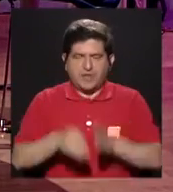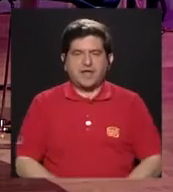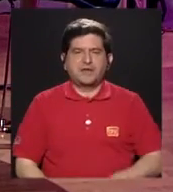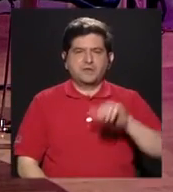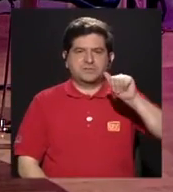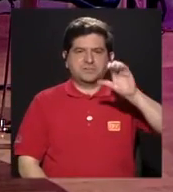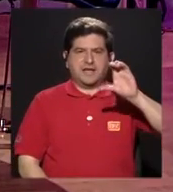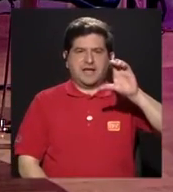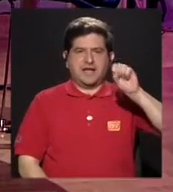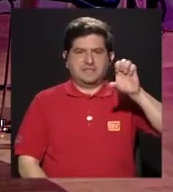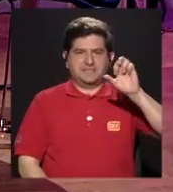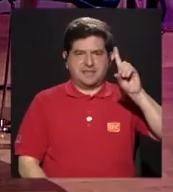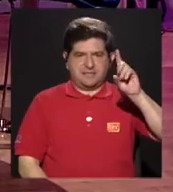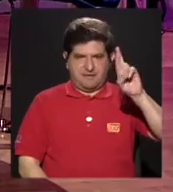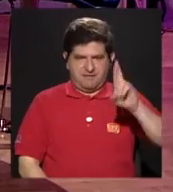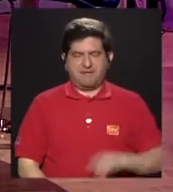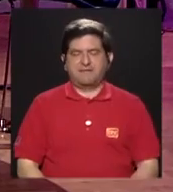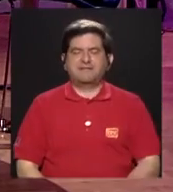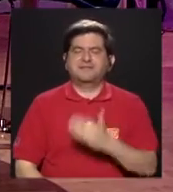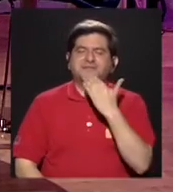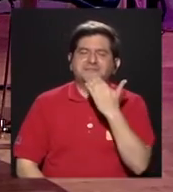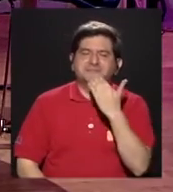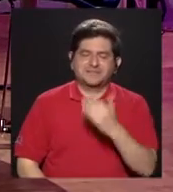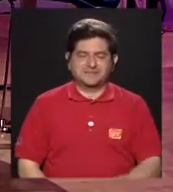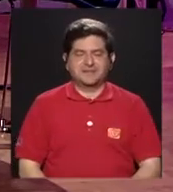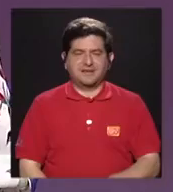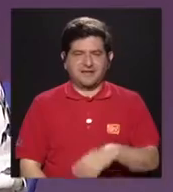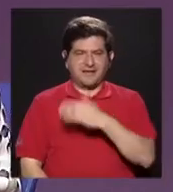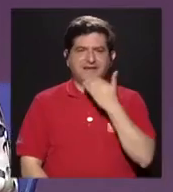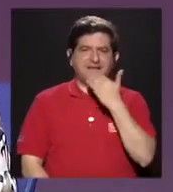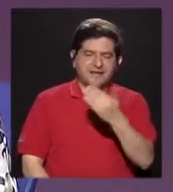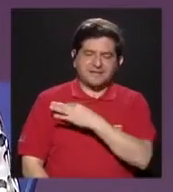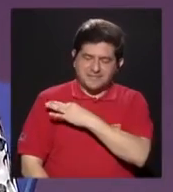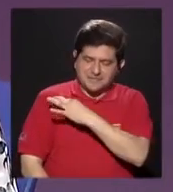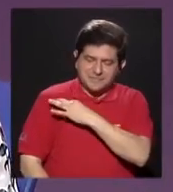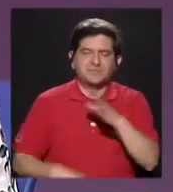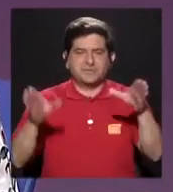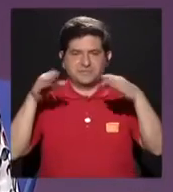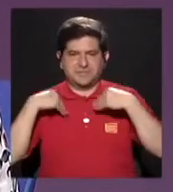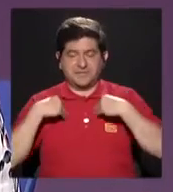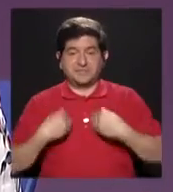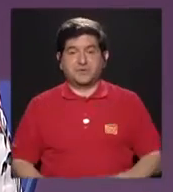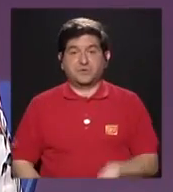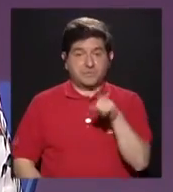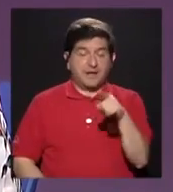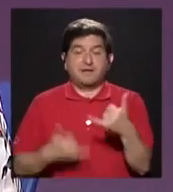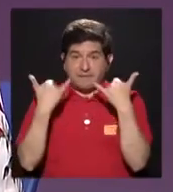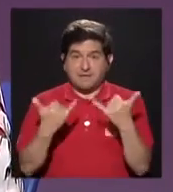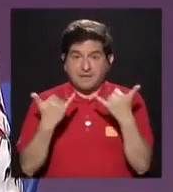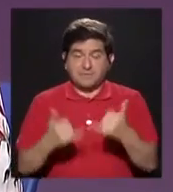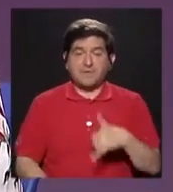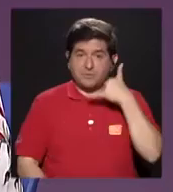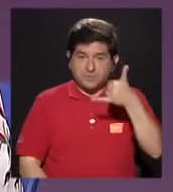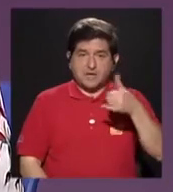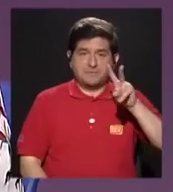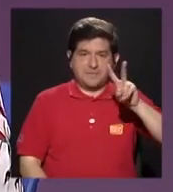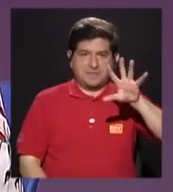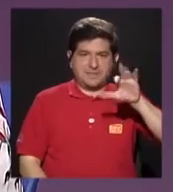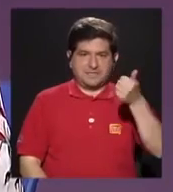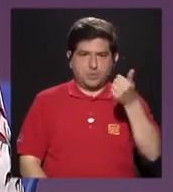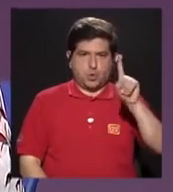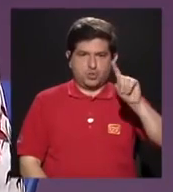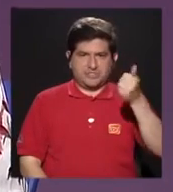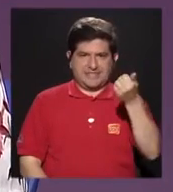también a larissa maricel por aceptar la invitación de irreverencias estamos en vivo y usted puede llamarnos al 25 11